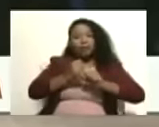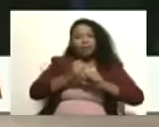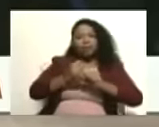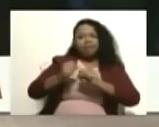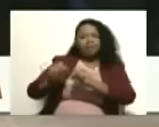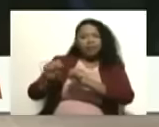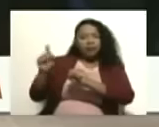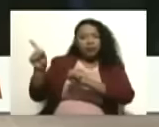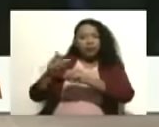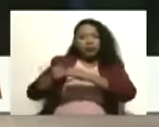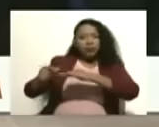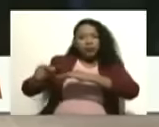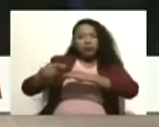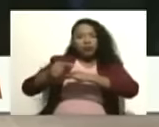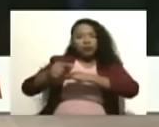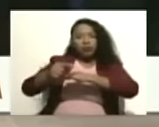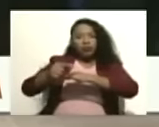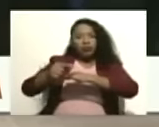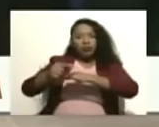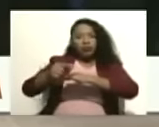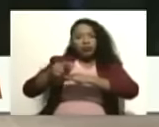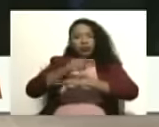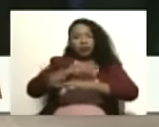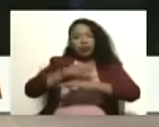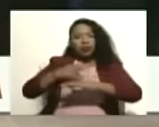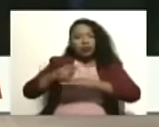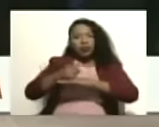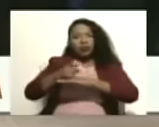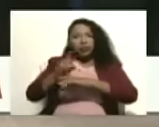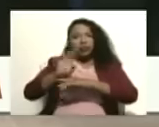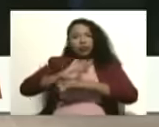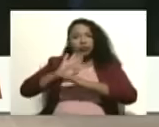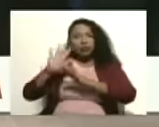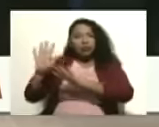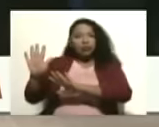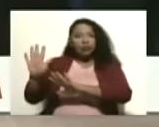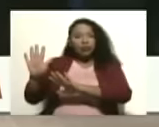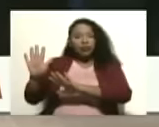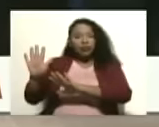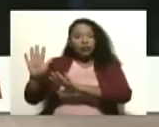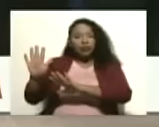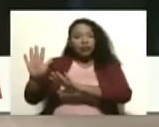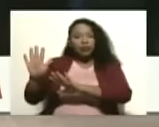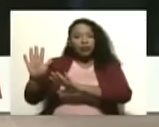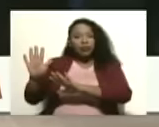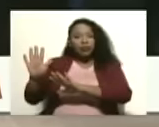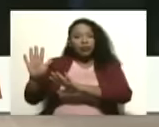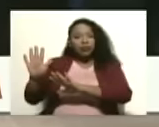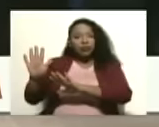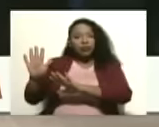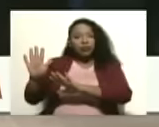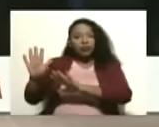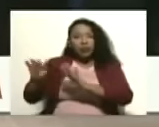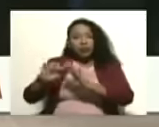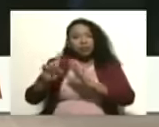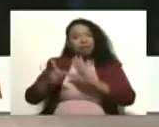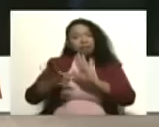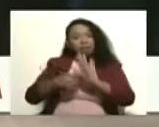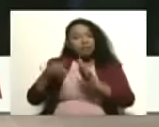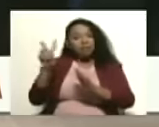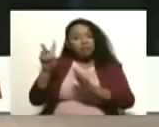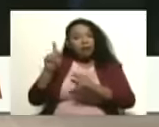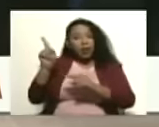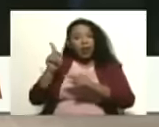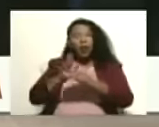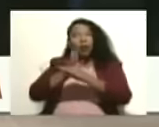la pretensión indebida del gobierno de la República Cooperativa de Guyana. Para decirlo en completo venezolano,